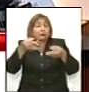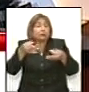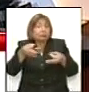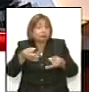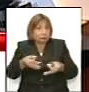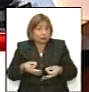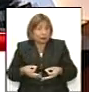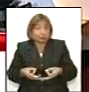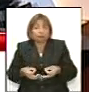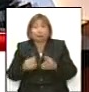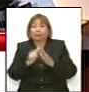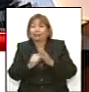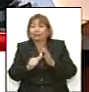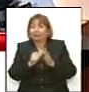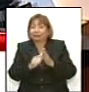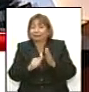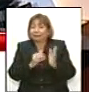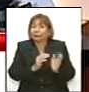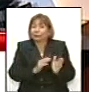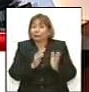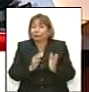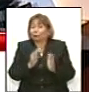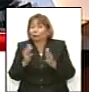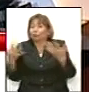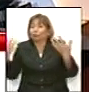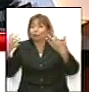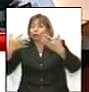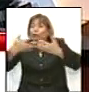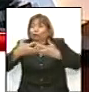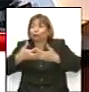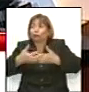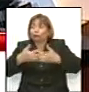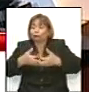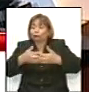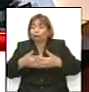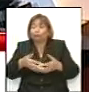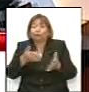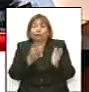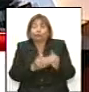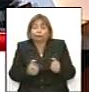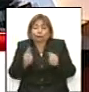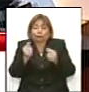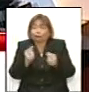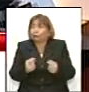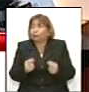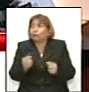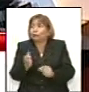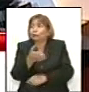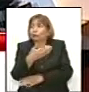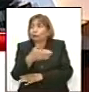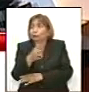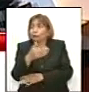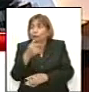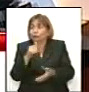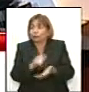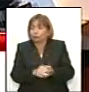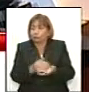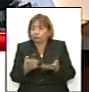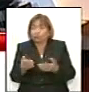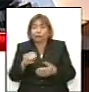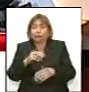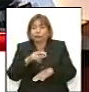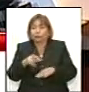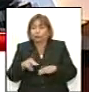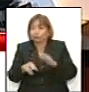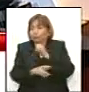agenda requiere de un proceso de articulación, de seguimiento y de posicionamiento de estas banderas a nivel nacional.